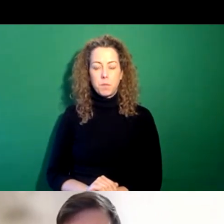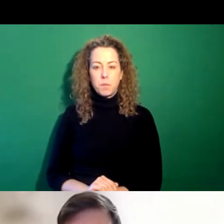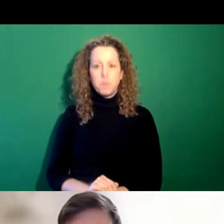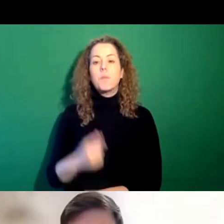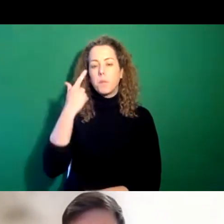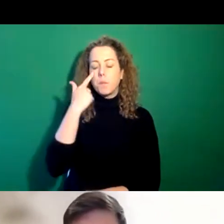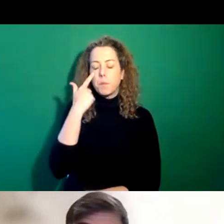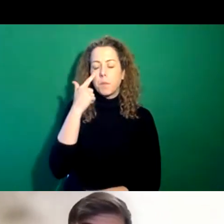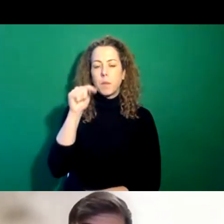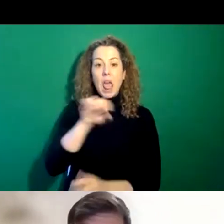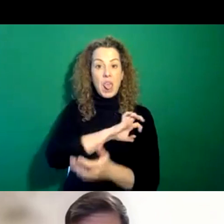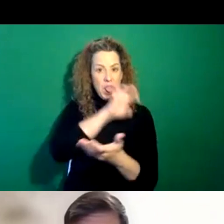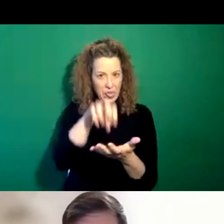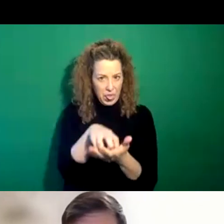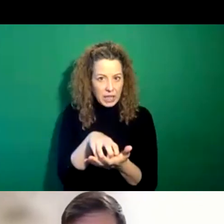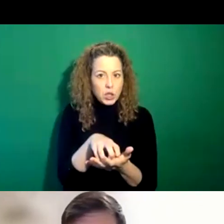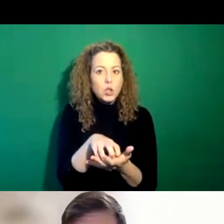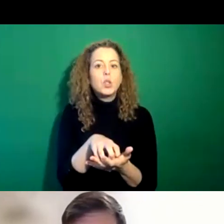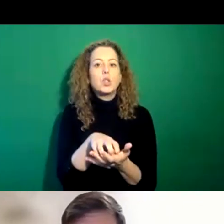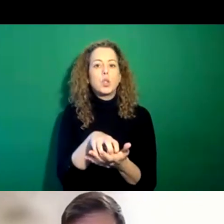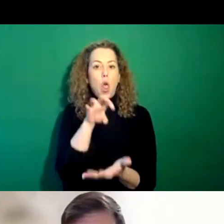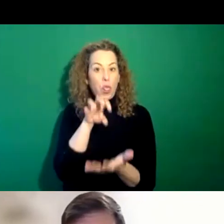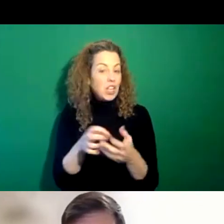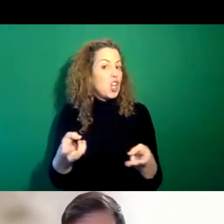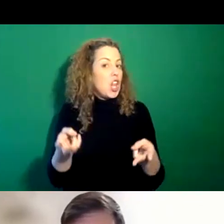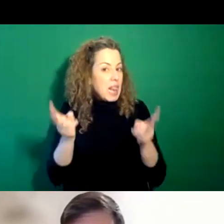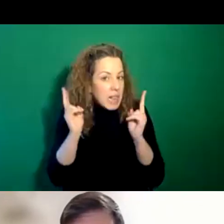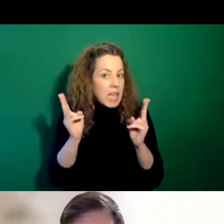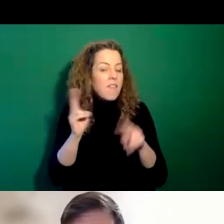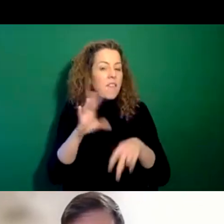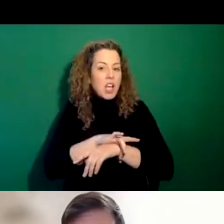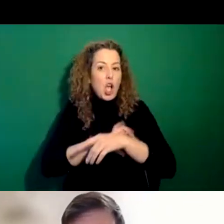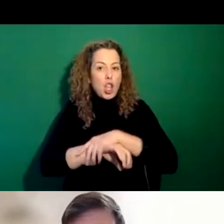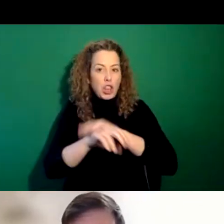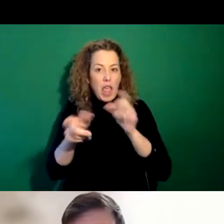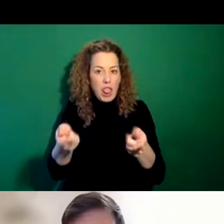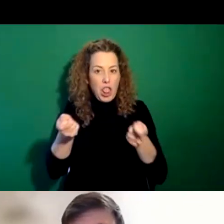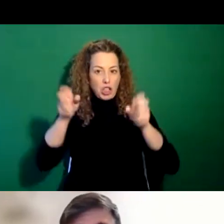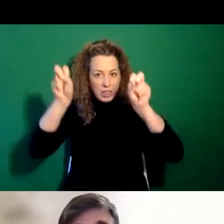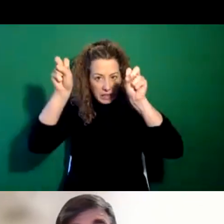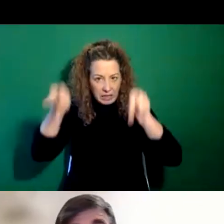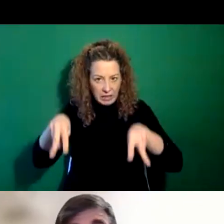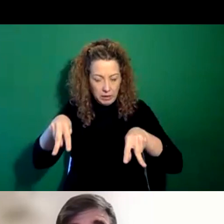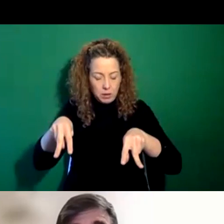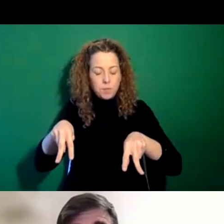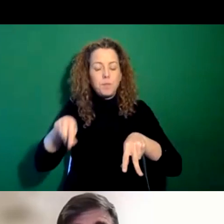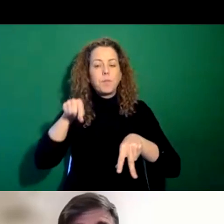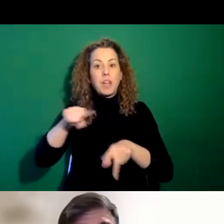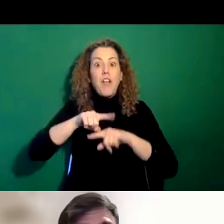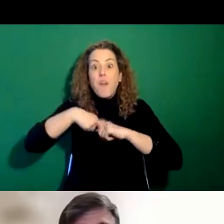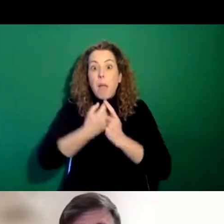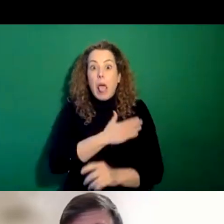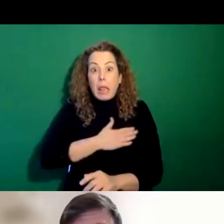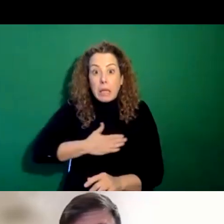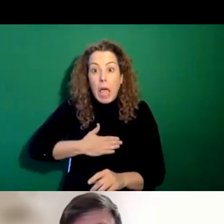Hombre, el centro, sí, entiendo que eso, que es un centro libre de contenciones y el familiar quiere que se